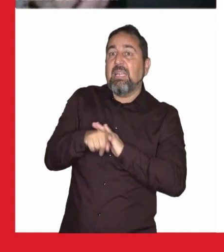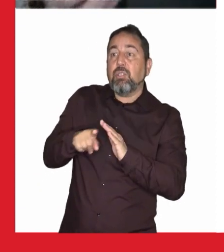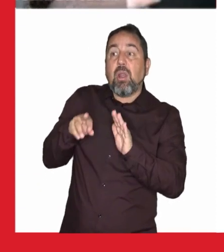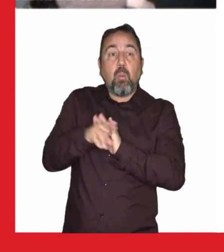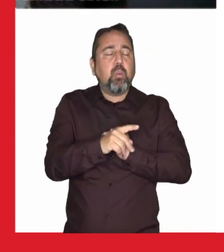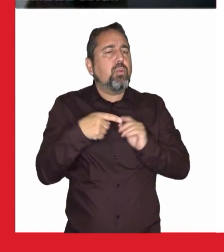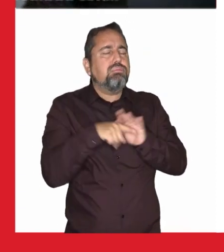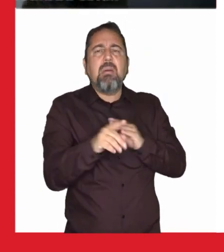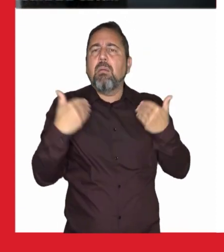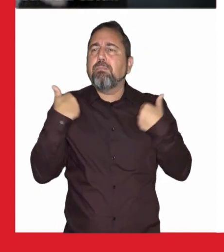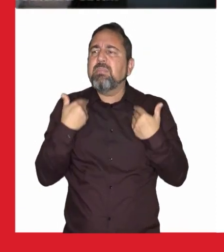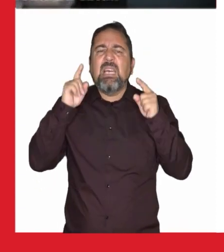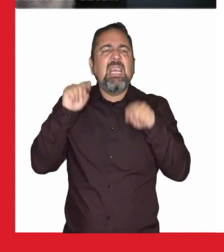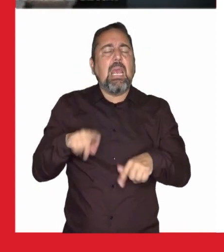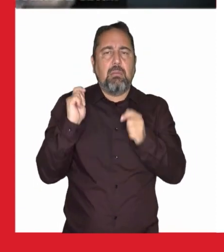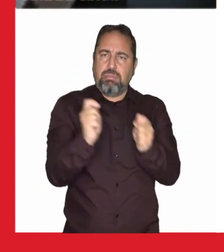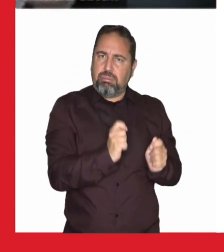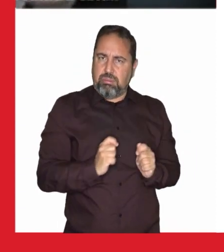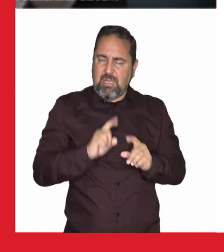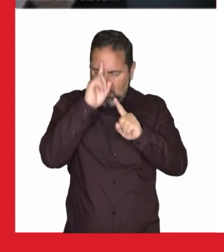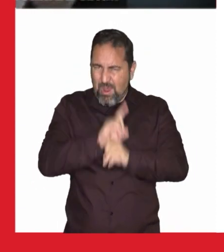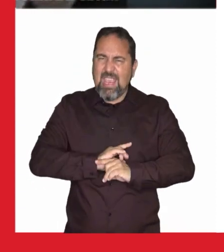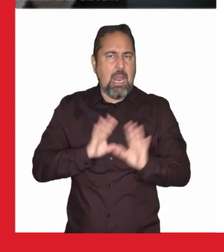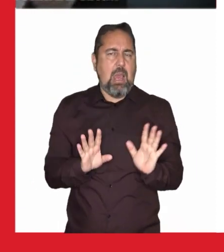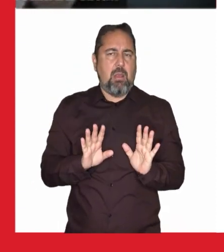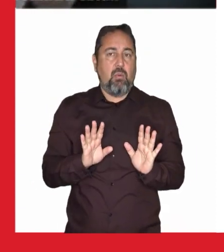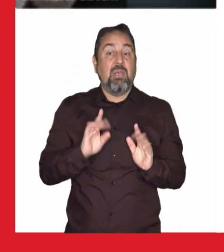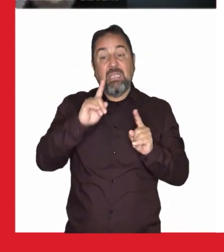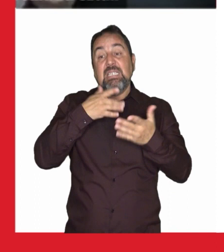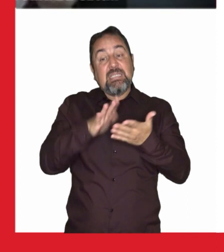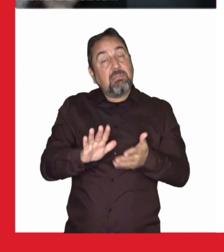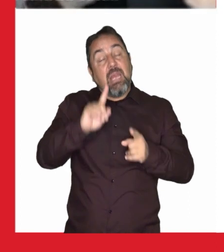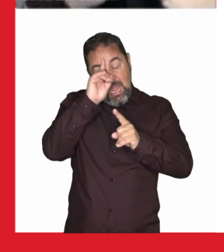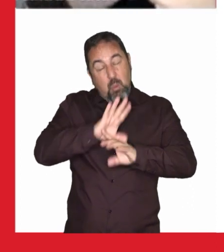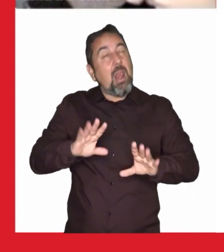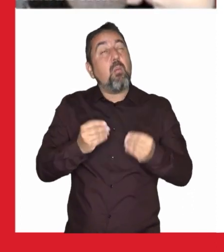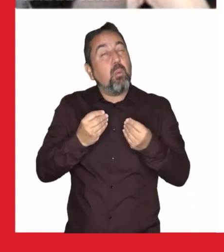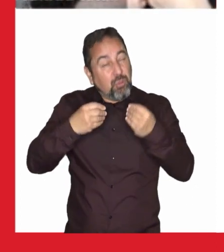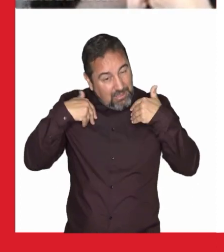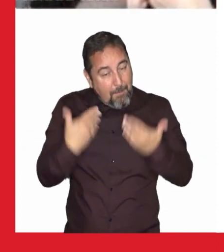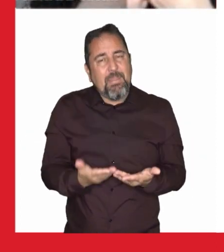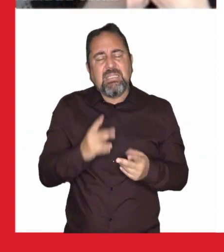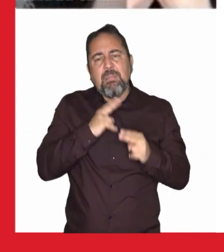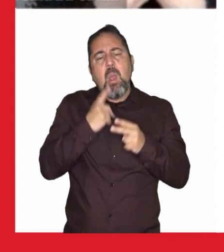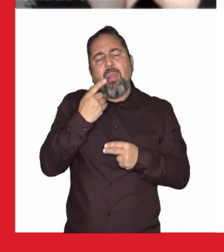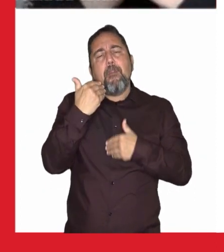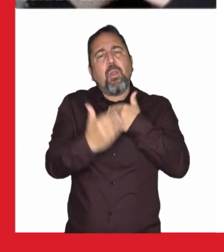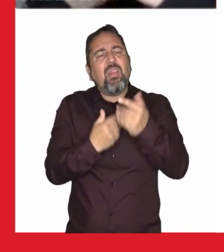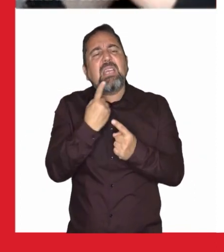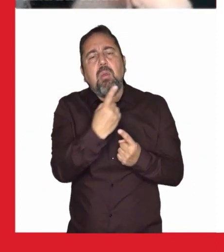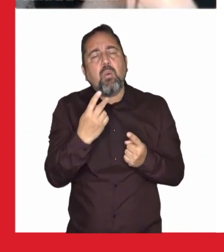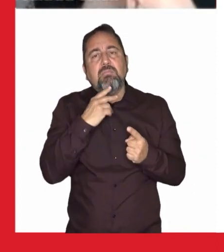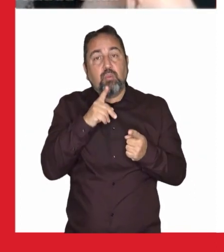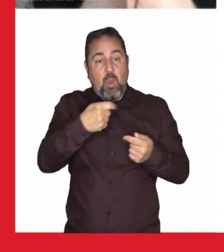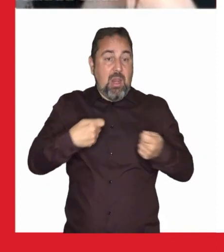proceso y quién va a estar implicado en la gestión de estos recursos. ¿Sí? Y tener muy claro cómo cada uno